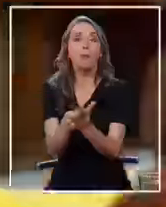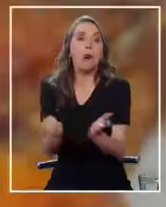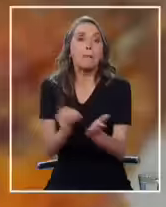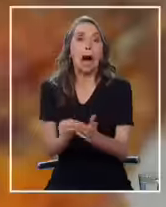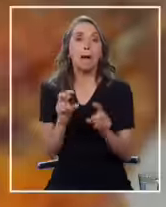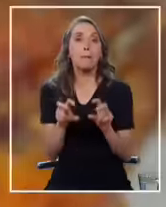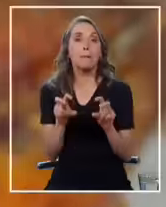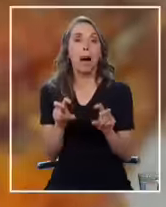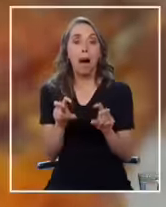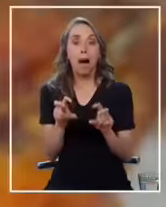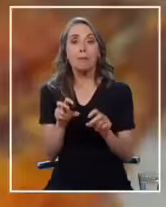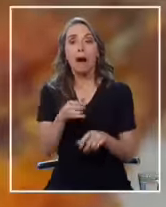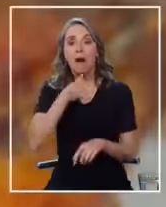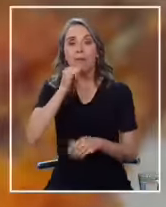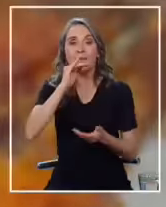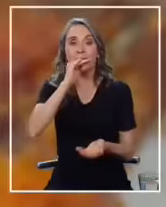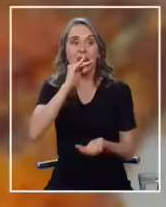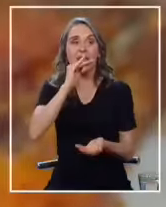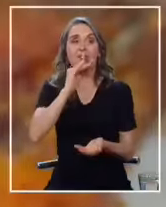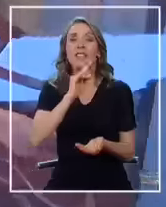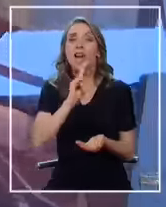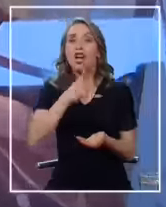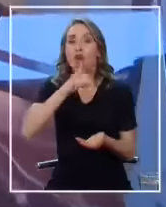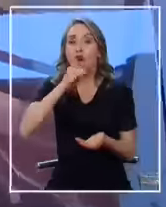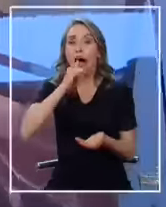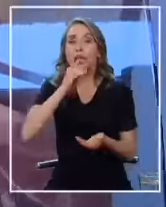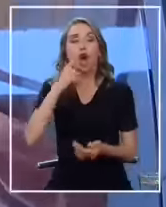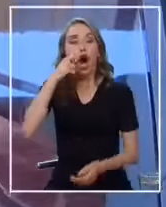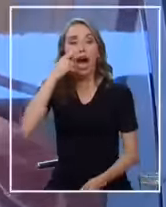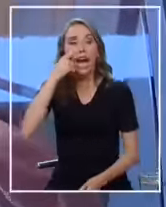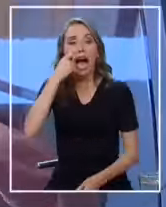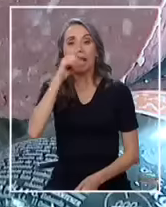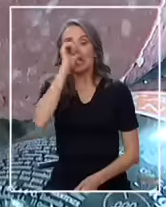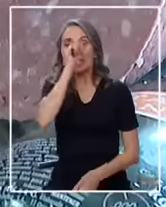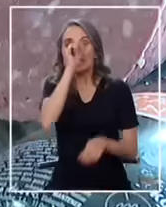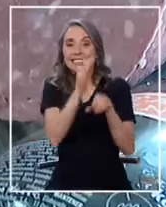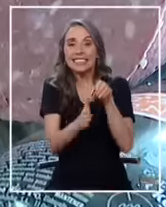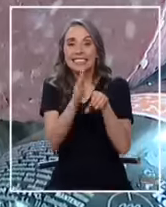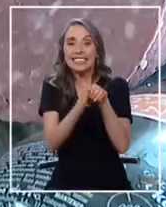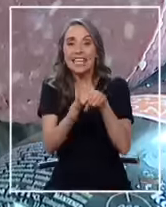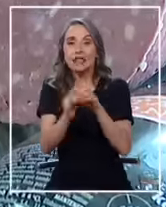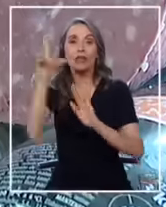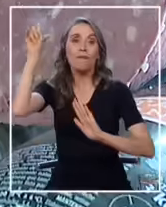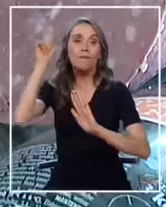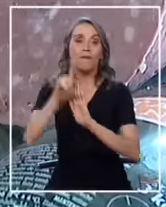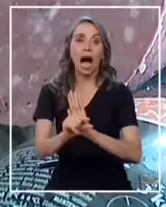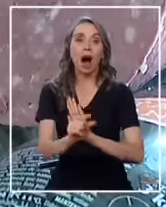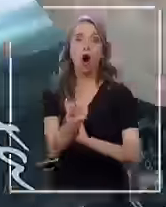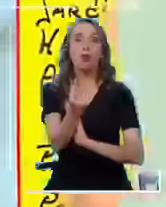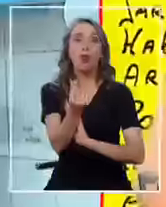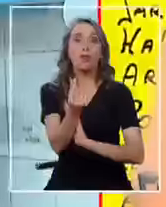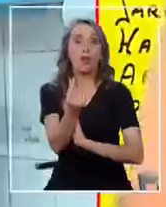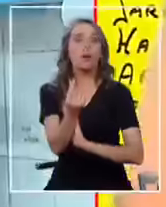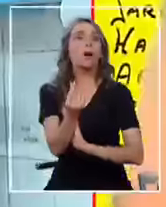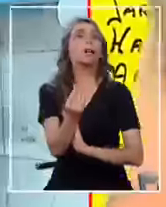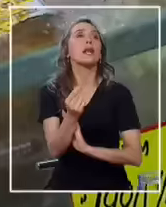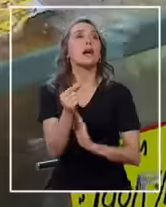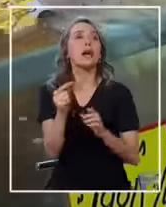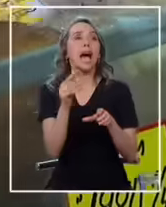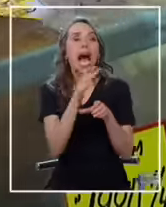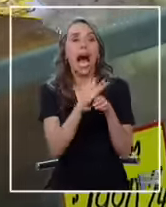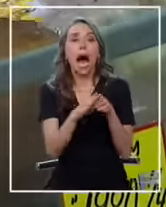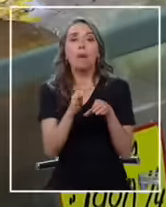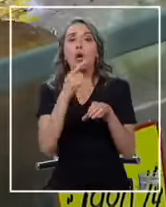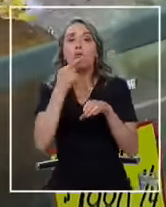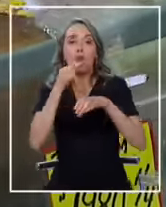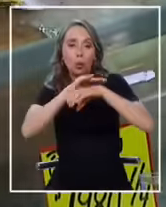papa. Pero también las bebidas no alcohólicas, las carnes y las cecinas experimentaron caídas en sus precios. Pavo caramelado